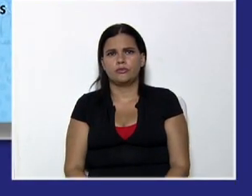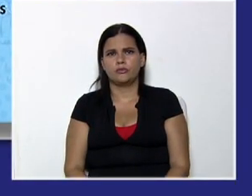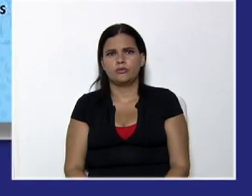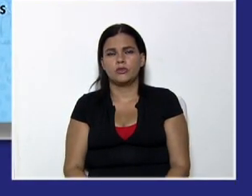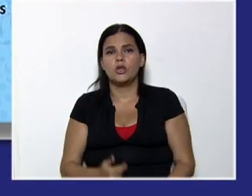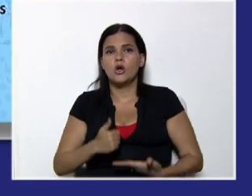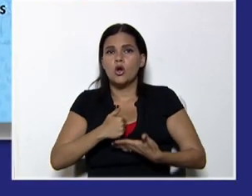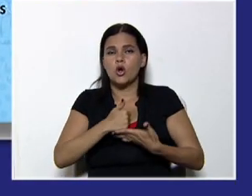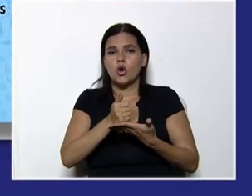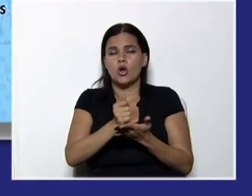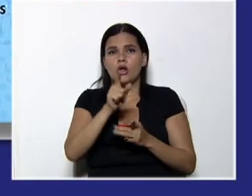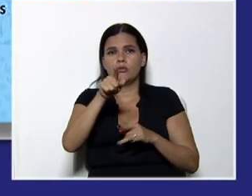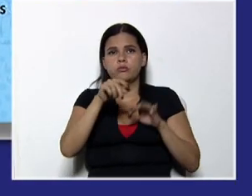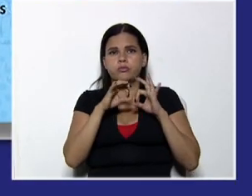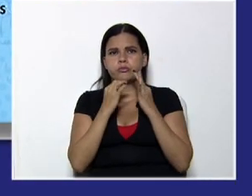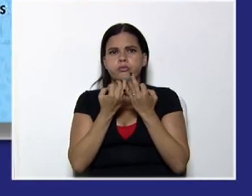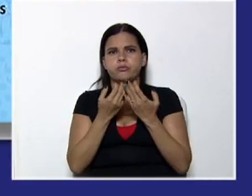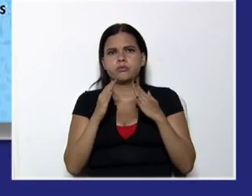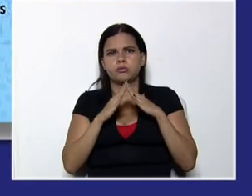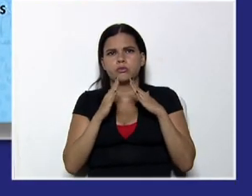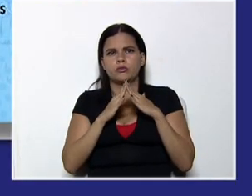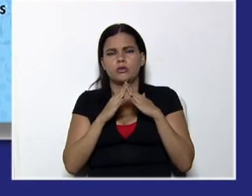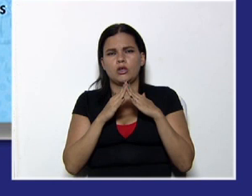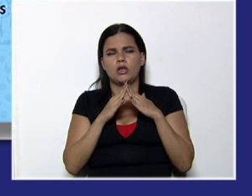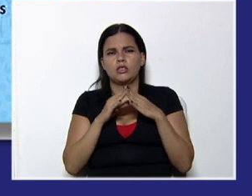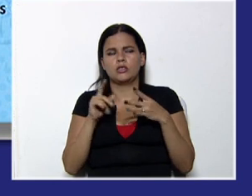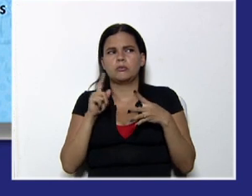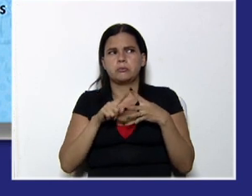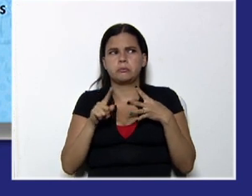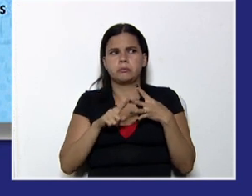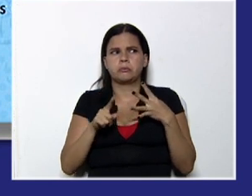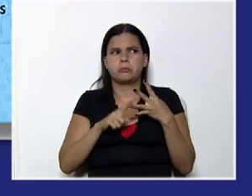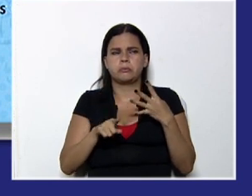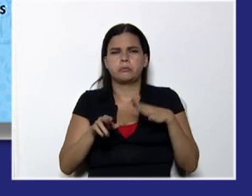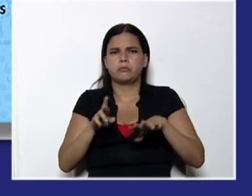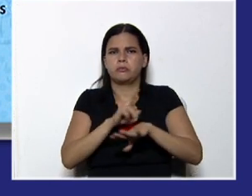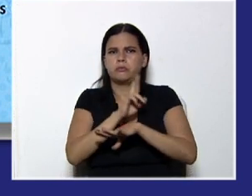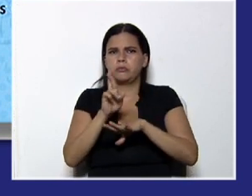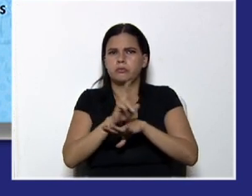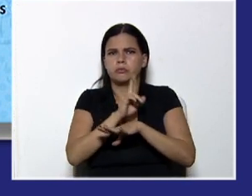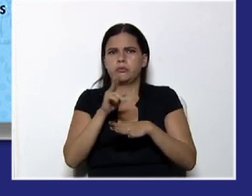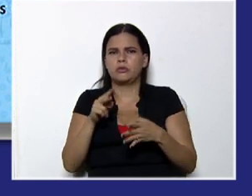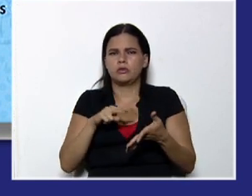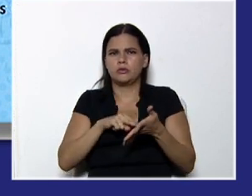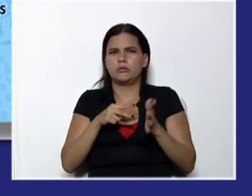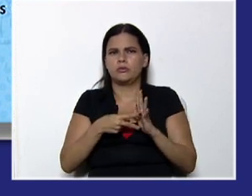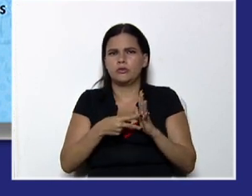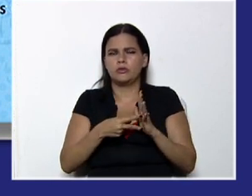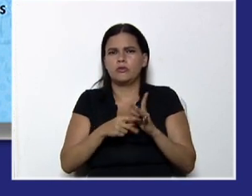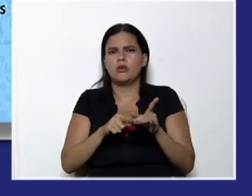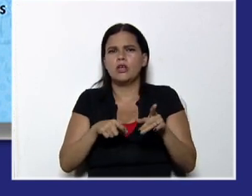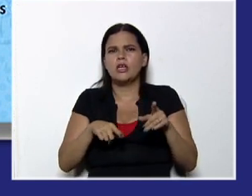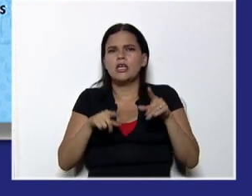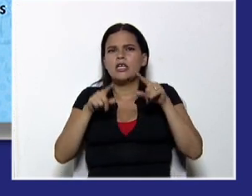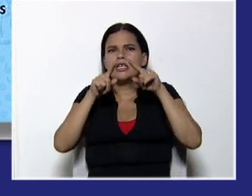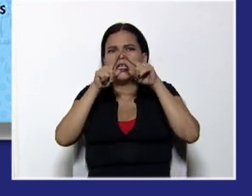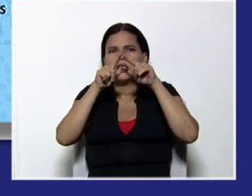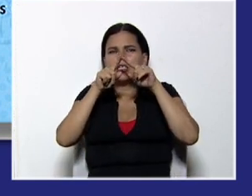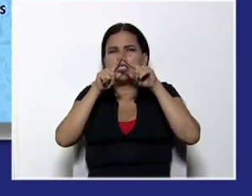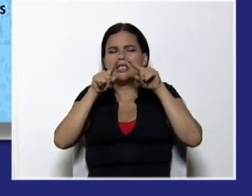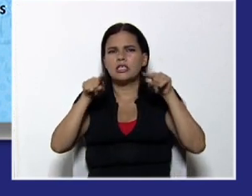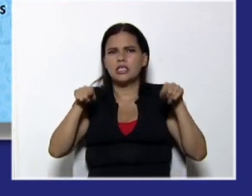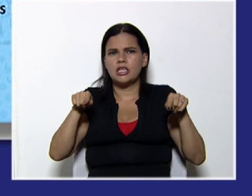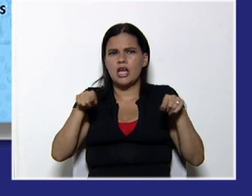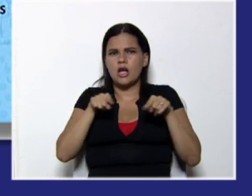Con la ayuda de tu familia en casa y con materiales de provecho, define lo siguiente: triángulo rectángulo, catetos de